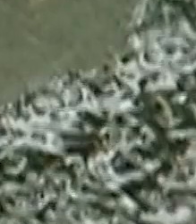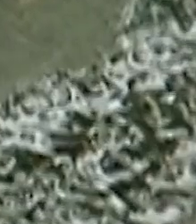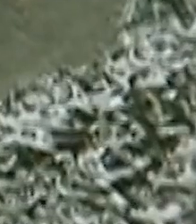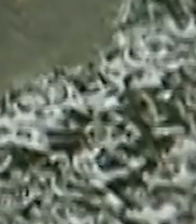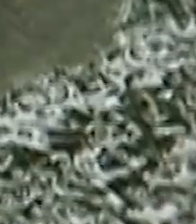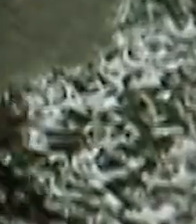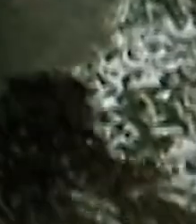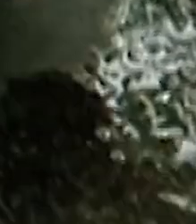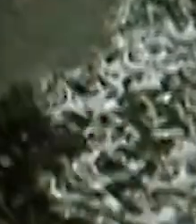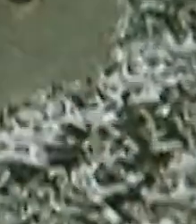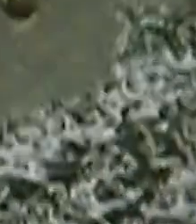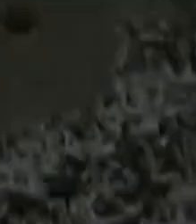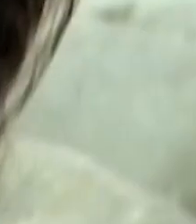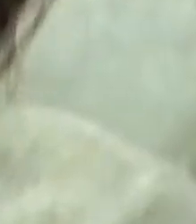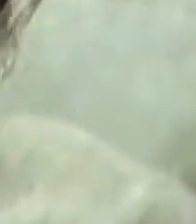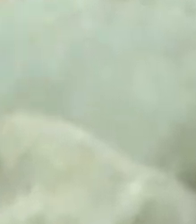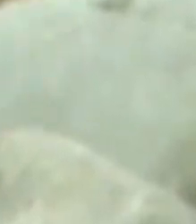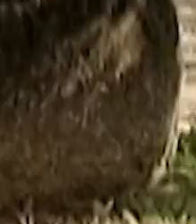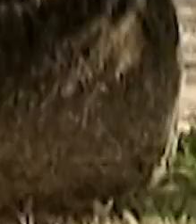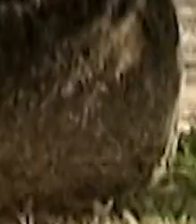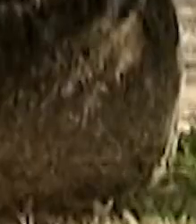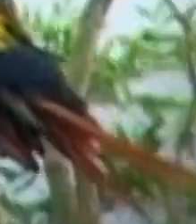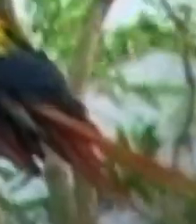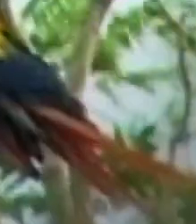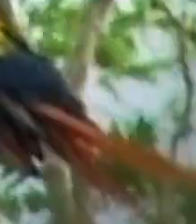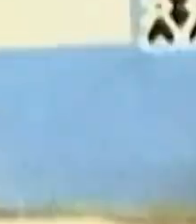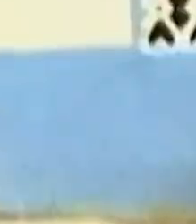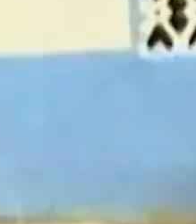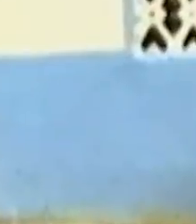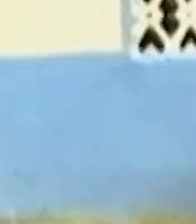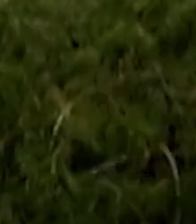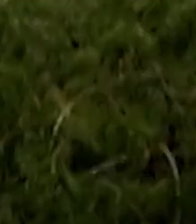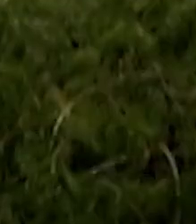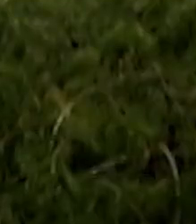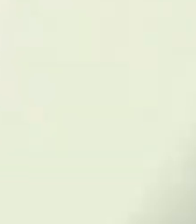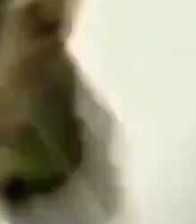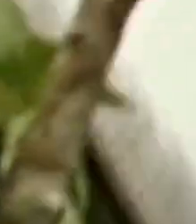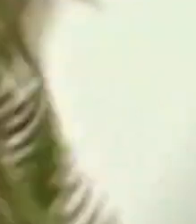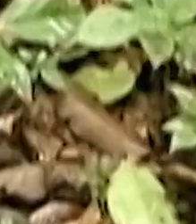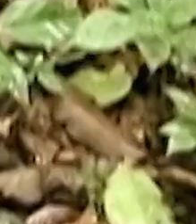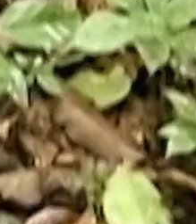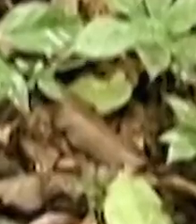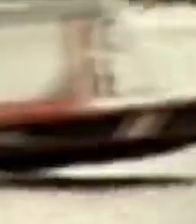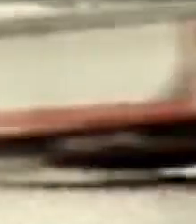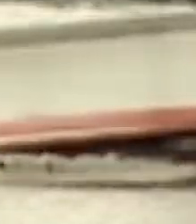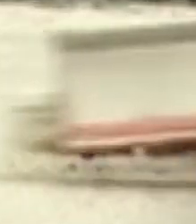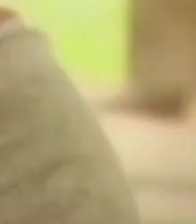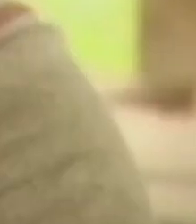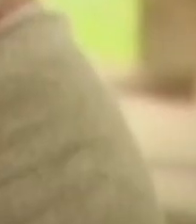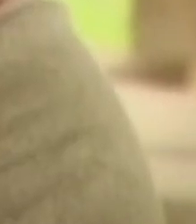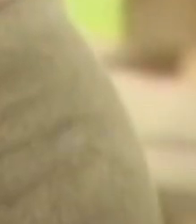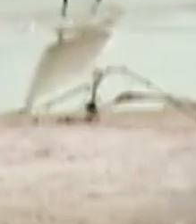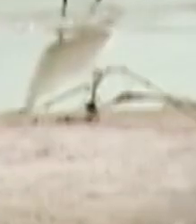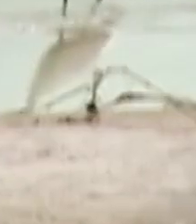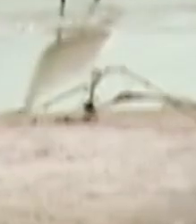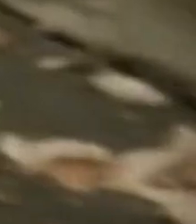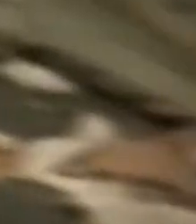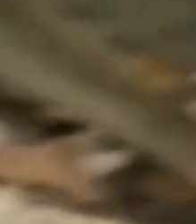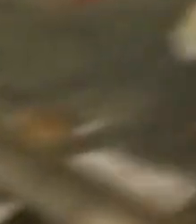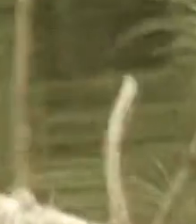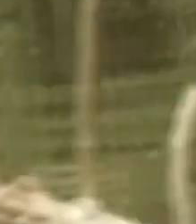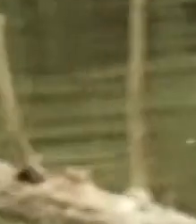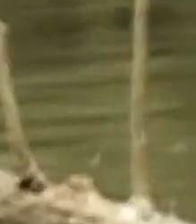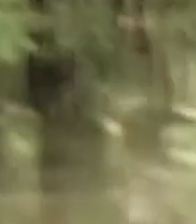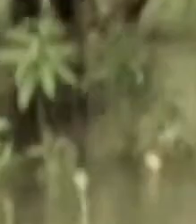bienestar. Sus aguas bañan las costas de Guanacaste y Punta Arenas, y sus islas albergan a muchos pioneros que